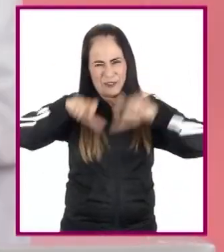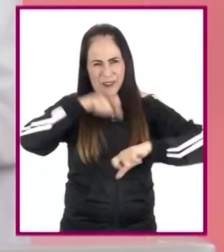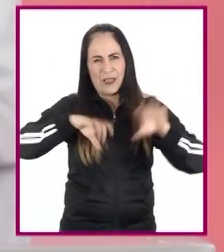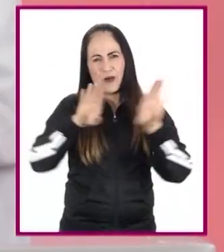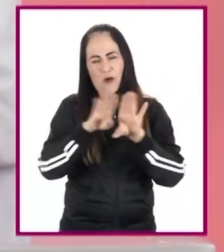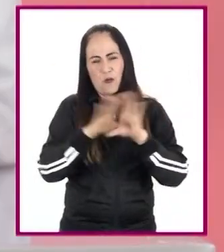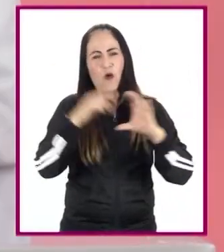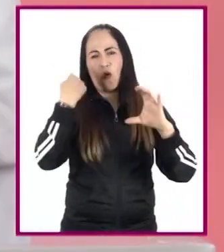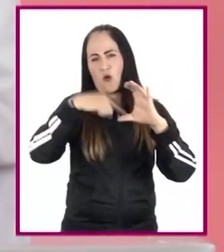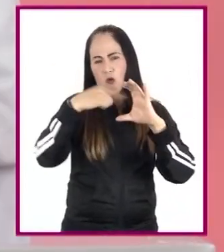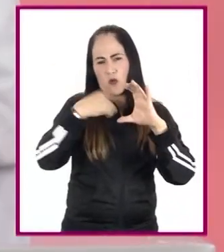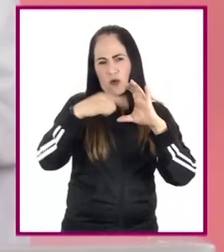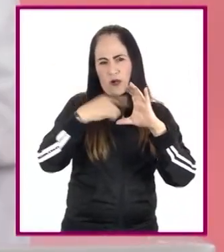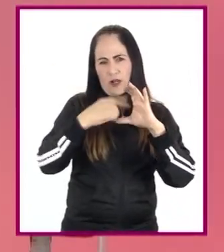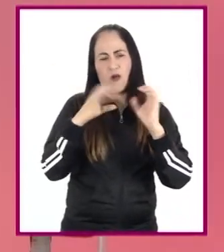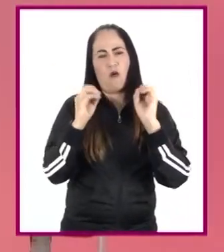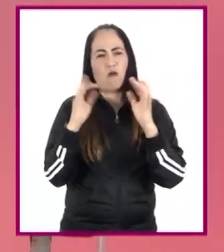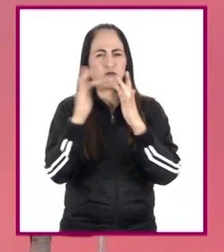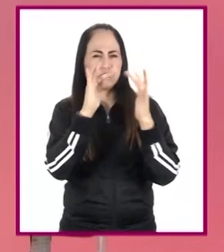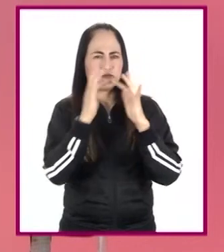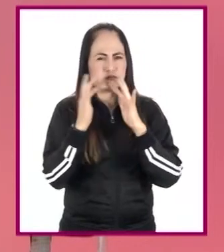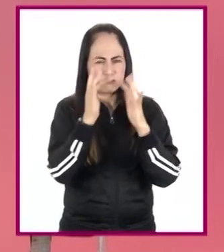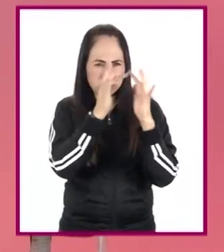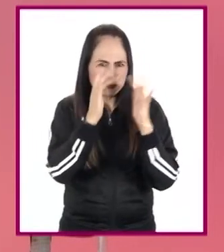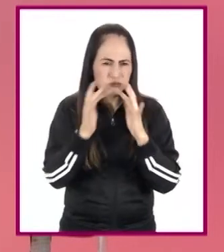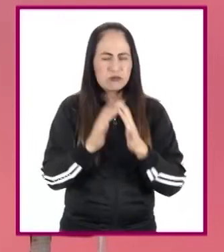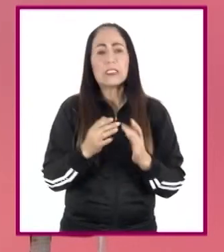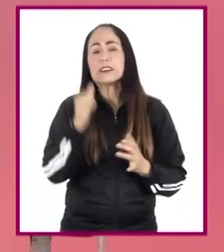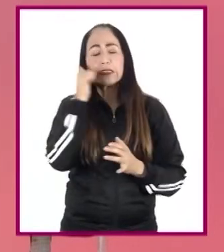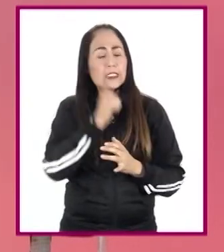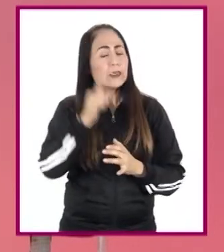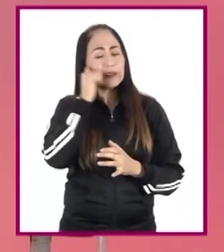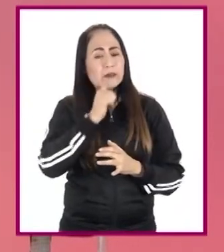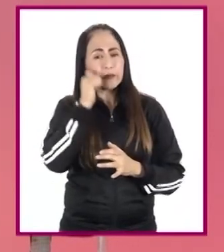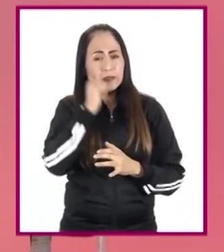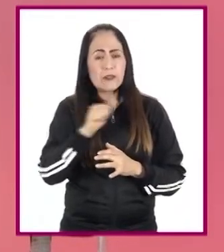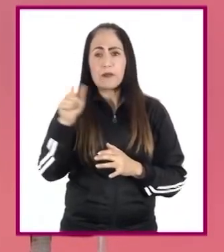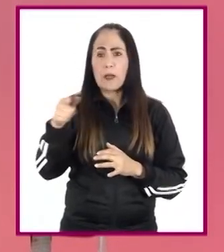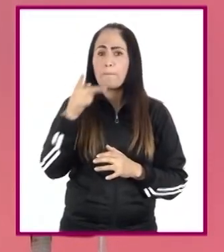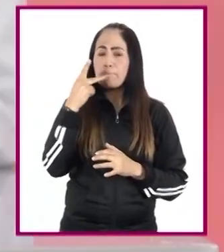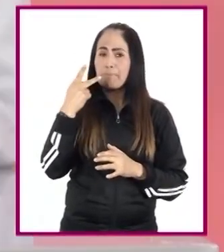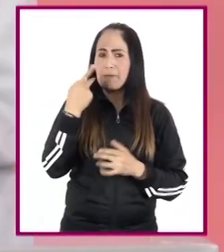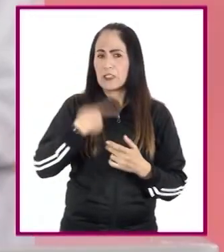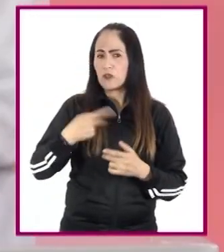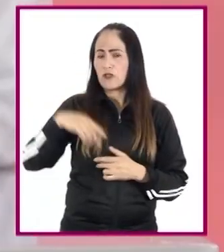correo electrónico o red social, siempre con el permiso y supervisión de un adulto.